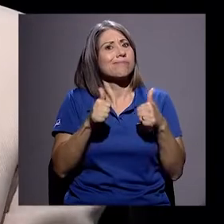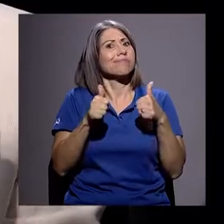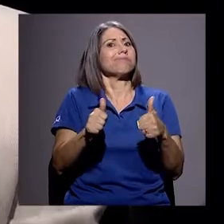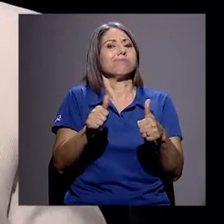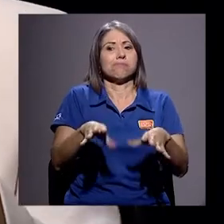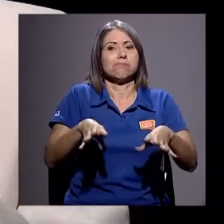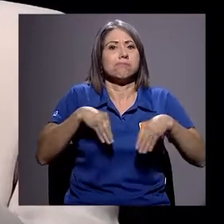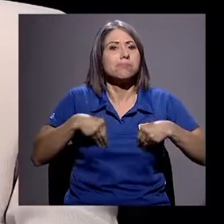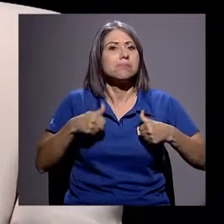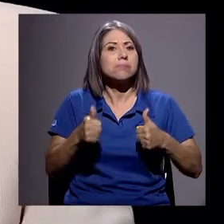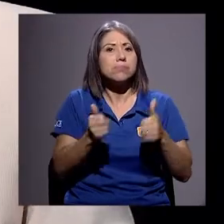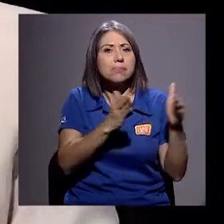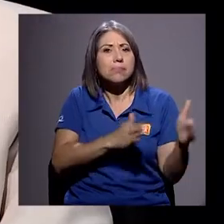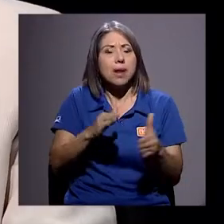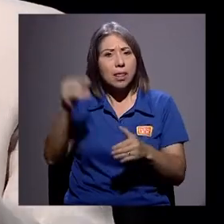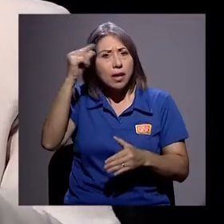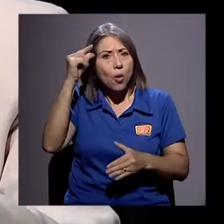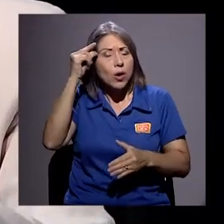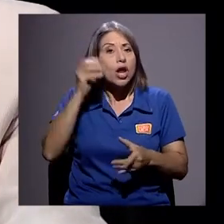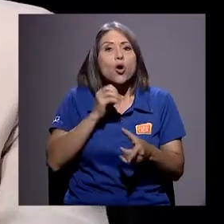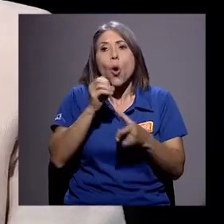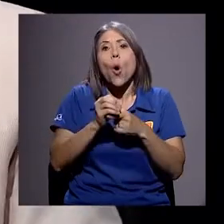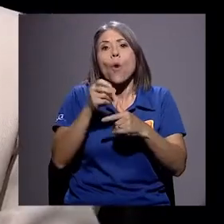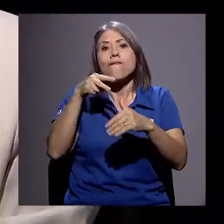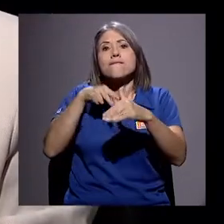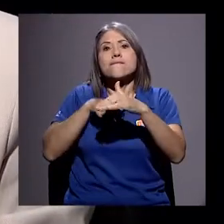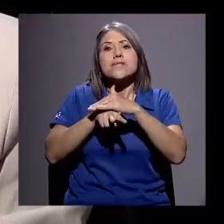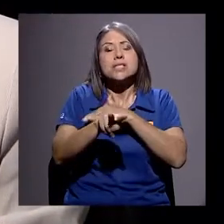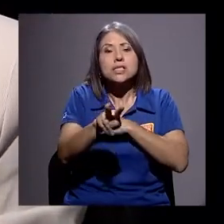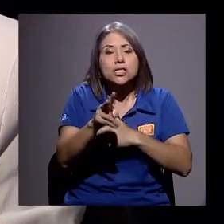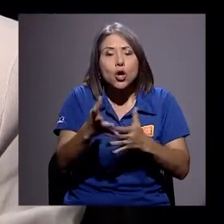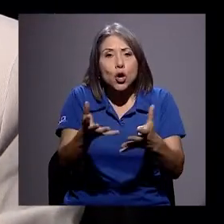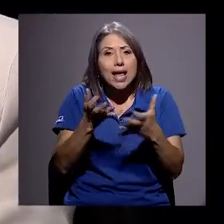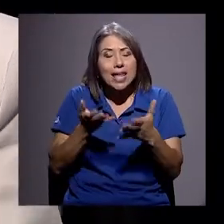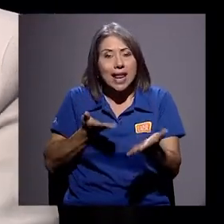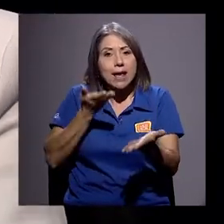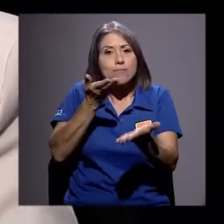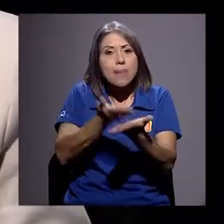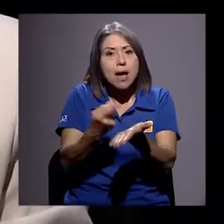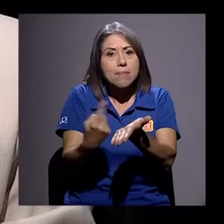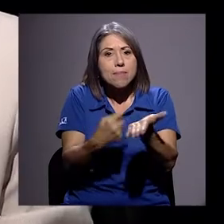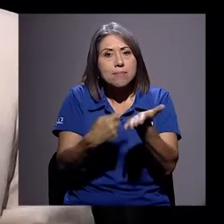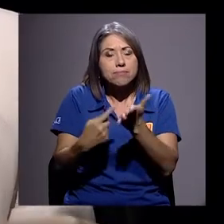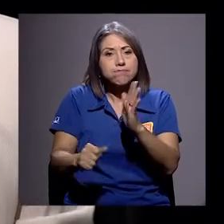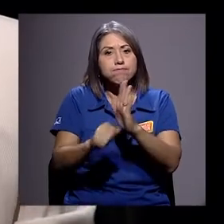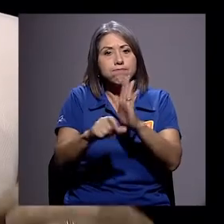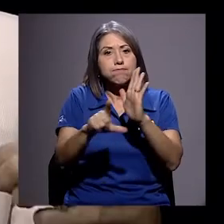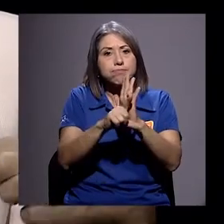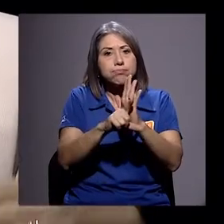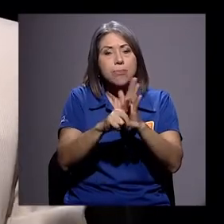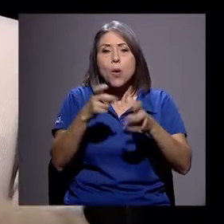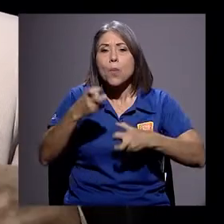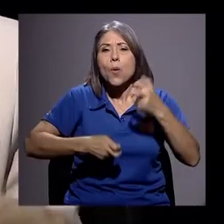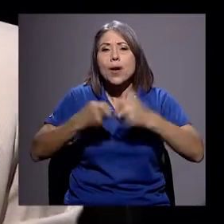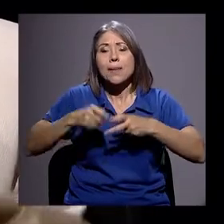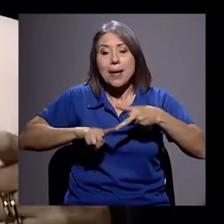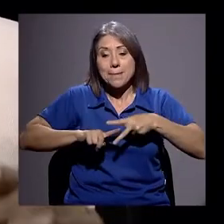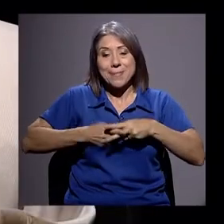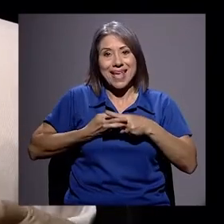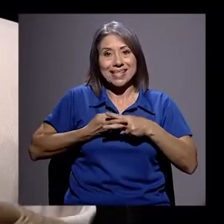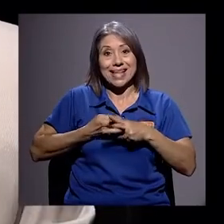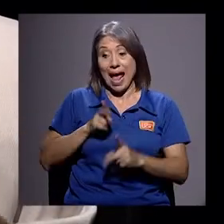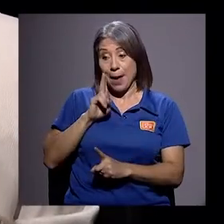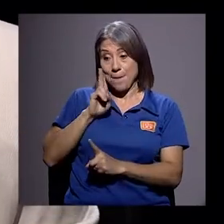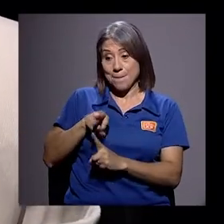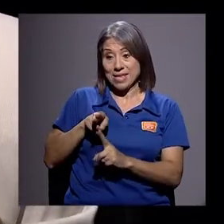gobierno y a la visión que ese partido quiere ofrecer y quiere llevar a la asamblea legislativa entonces el problema empieza desde la selección a lo interno de